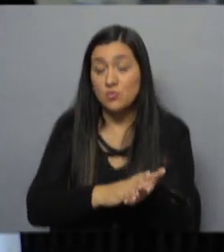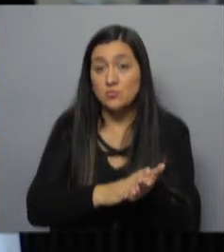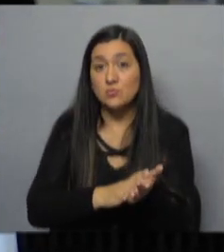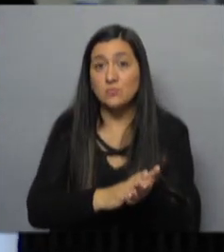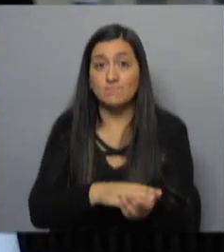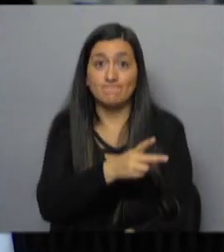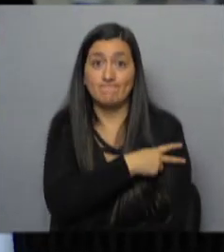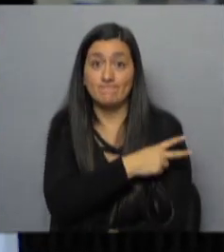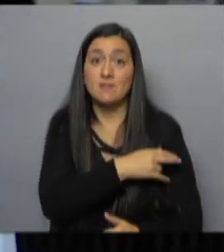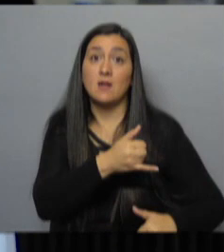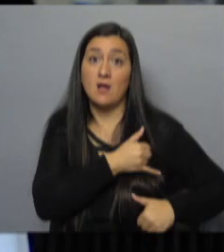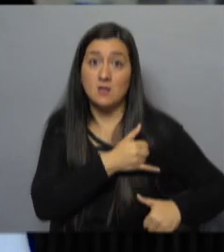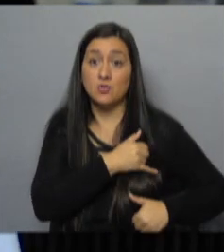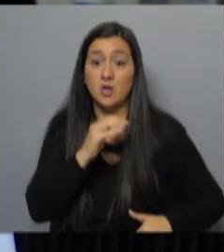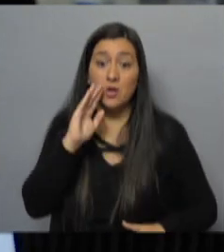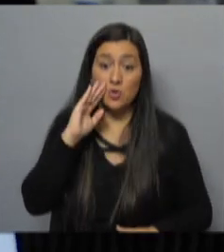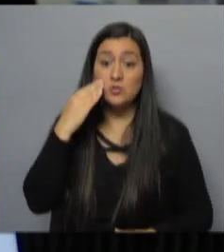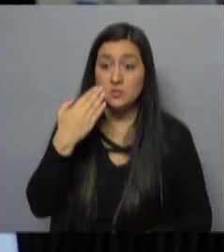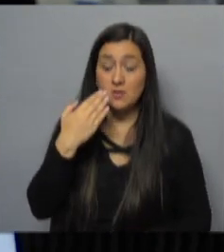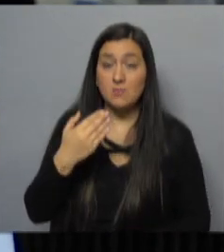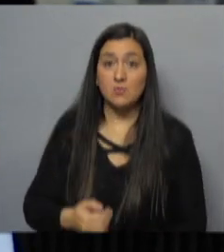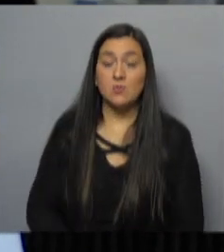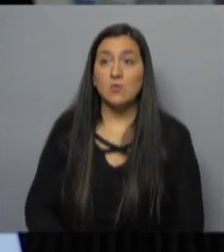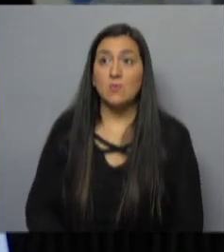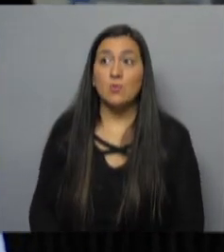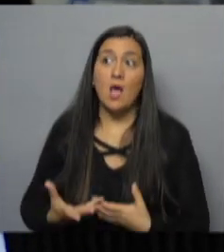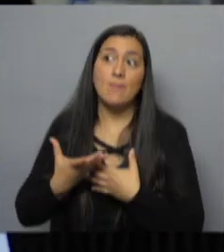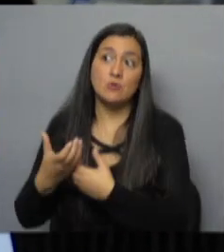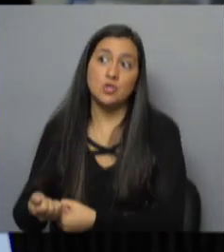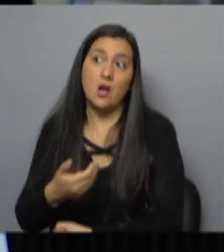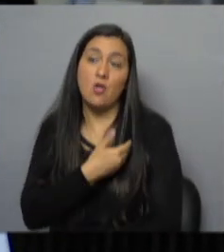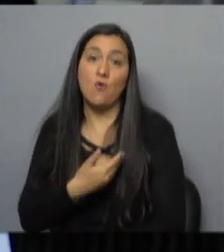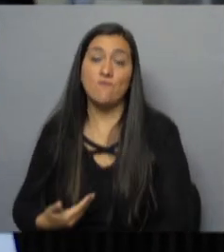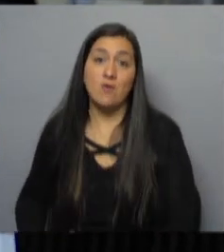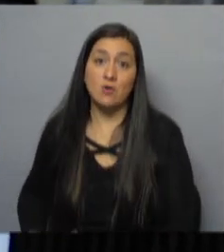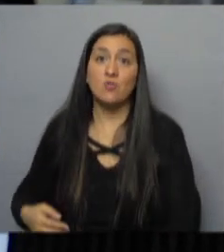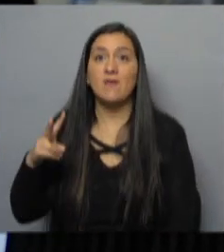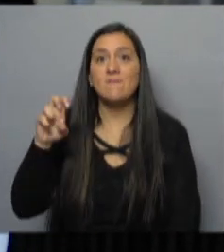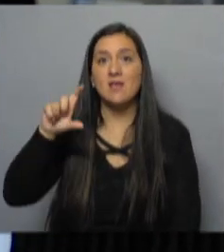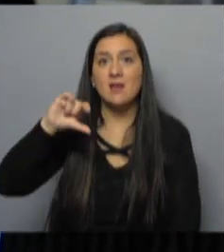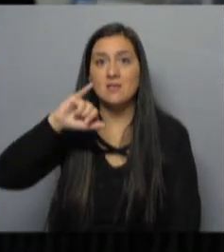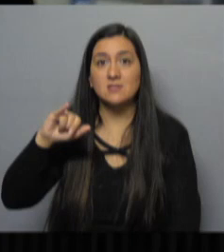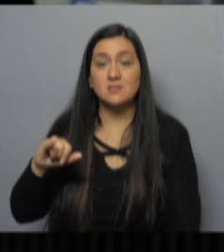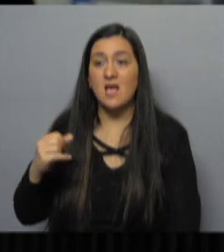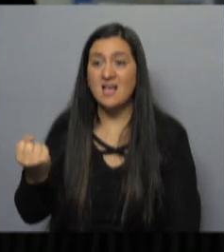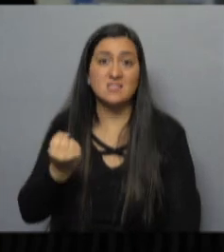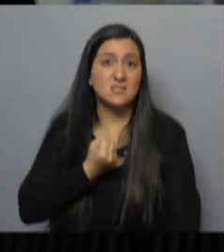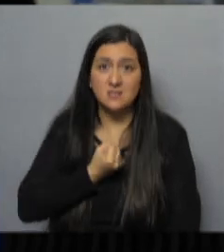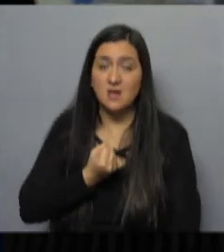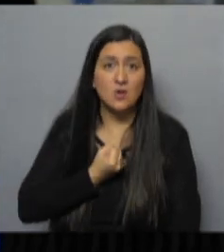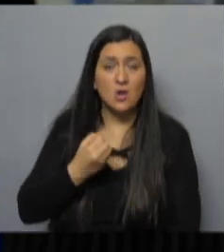ejército, donde reconocieron que por complacer un gobierno, el gobierno de Álvaro Uribe Vélez, en ese momento asesinaron